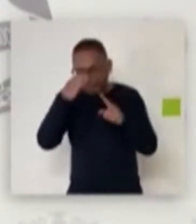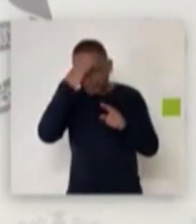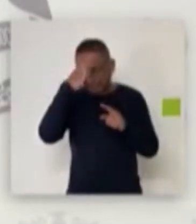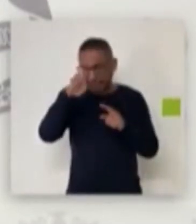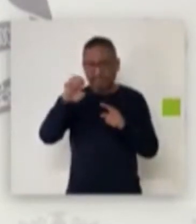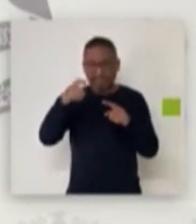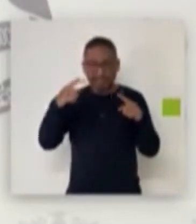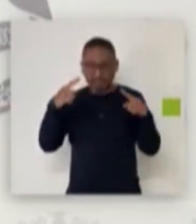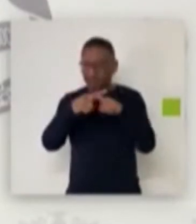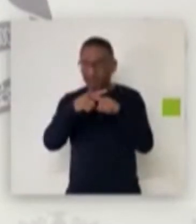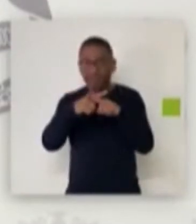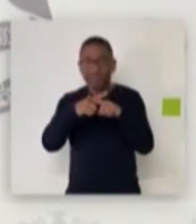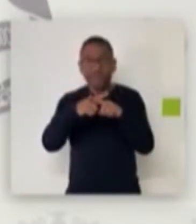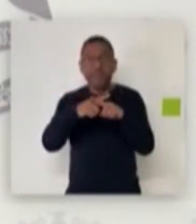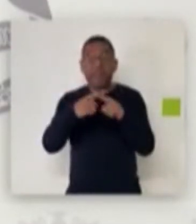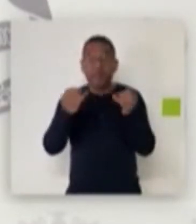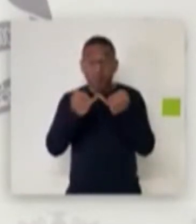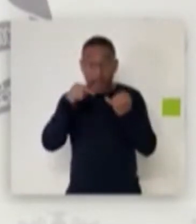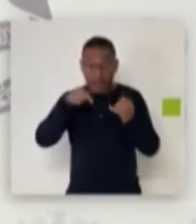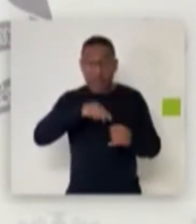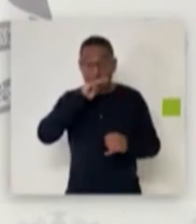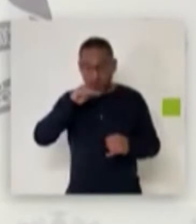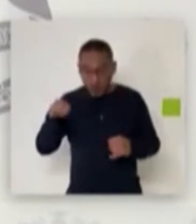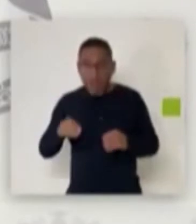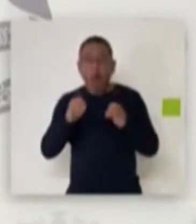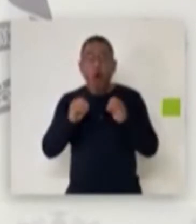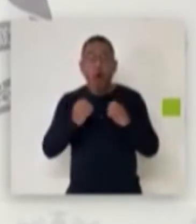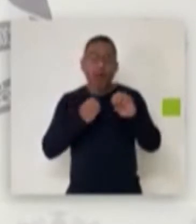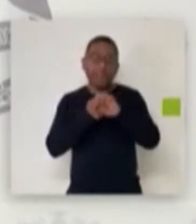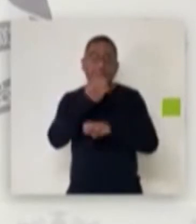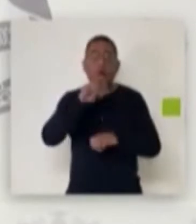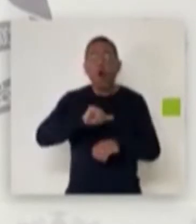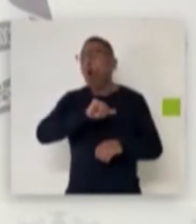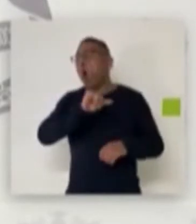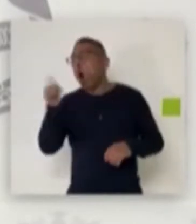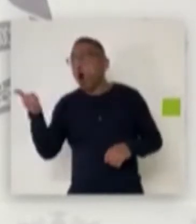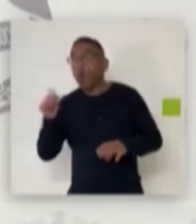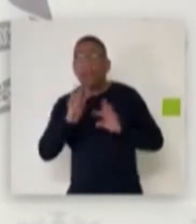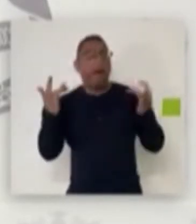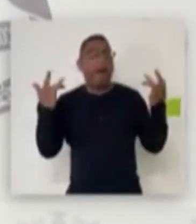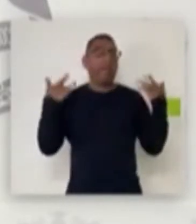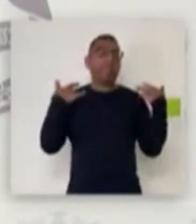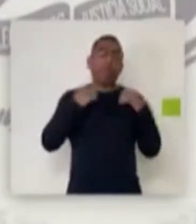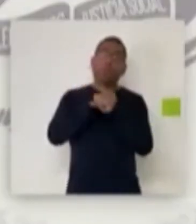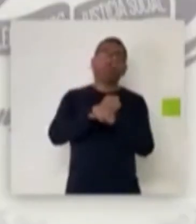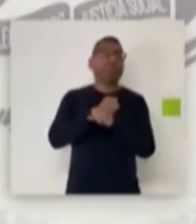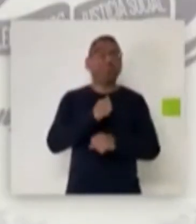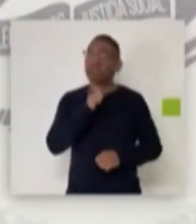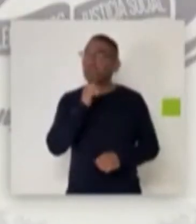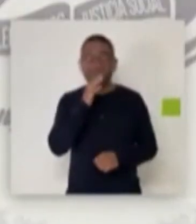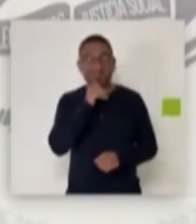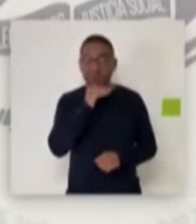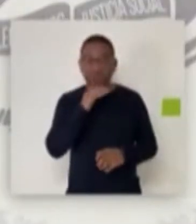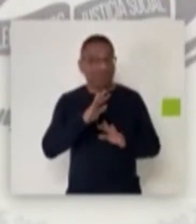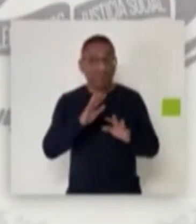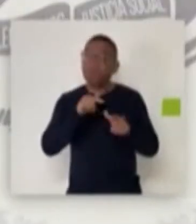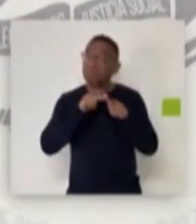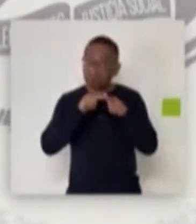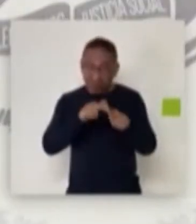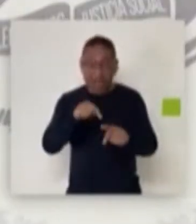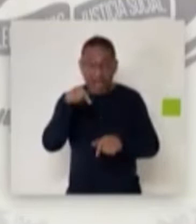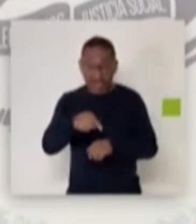estado de la República está exento de registrar estas variantes. En nuestro estado